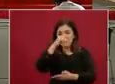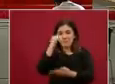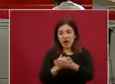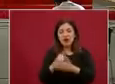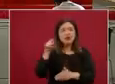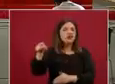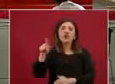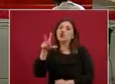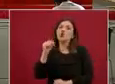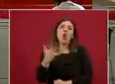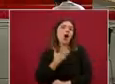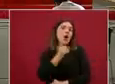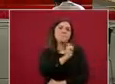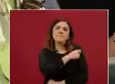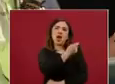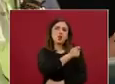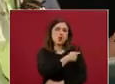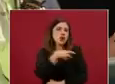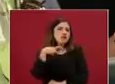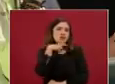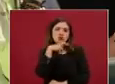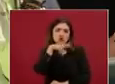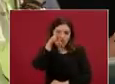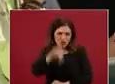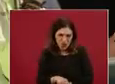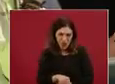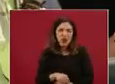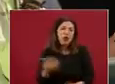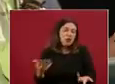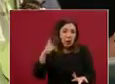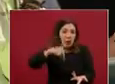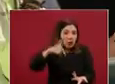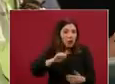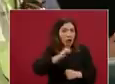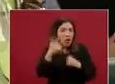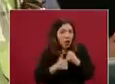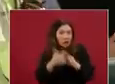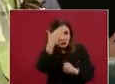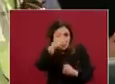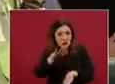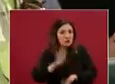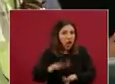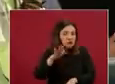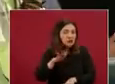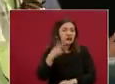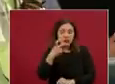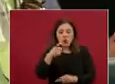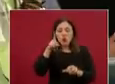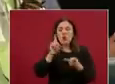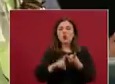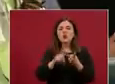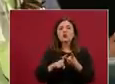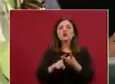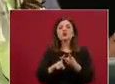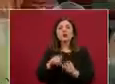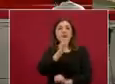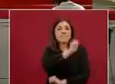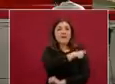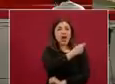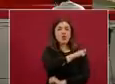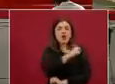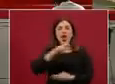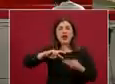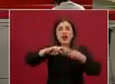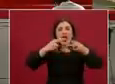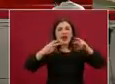pues no va a llegar la vacuna tan pronto, ¿no? Entonces, no sé si tenga como un poco de avance sobre eso. Y otra, sobre las vacunas